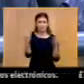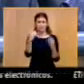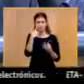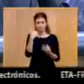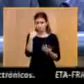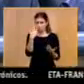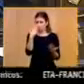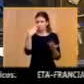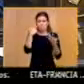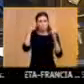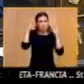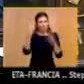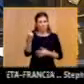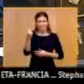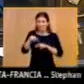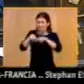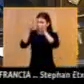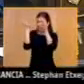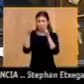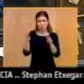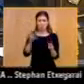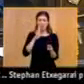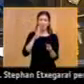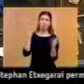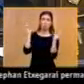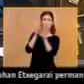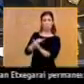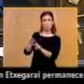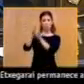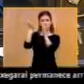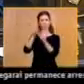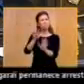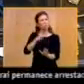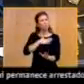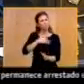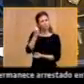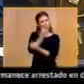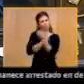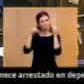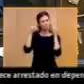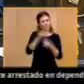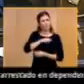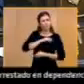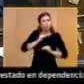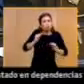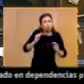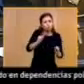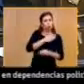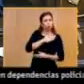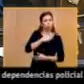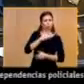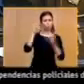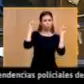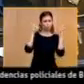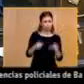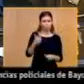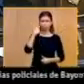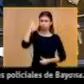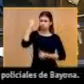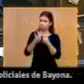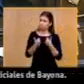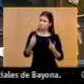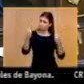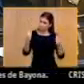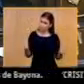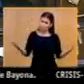una innegable crisis financiera internacional, pero olvidando que la economía española tiene su crisis específica, su falta de competitividad,